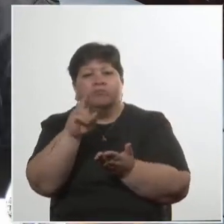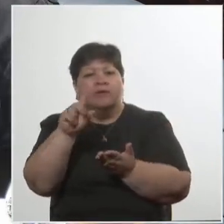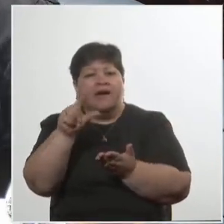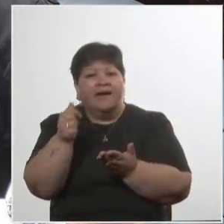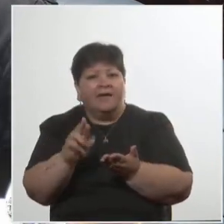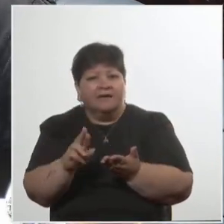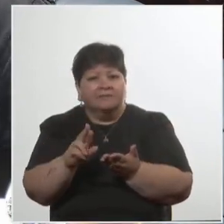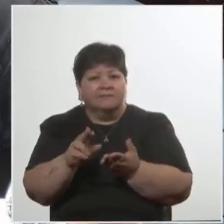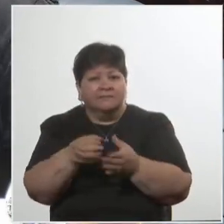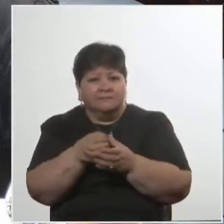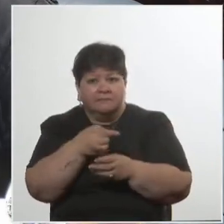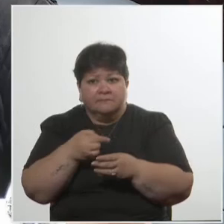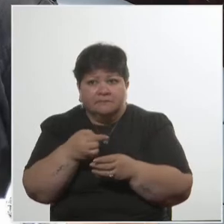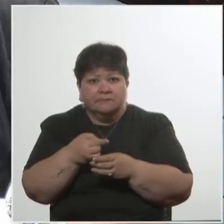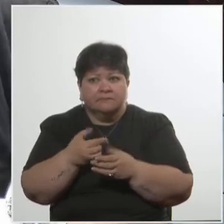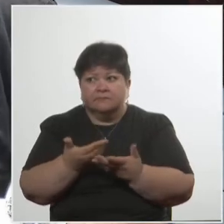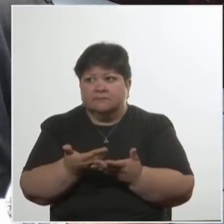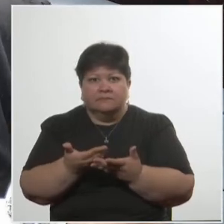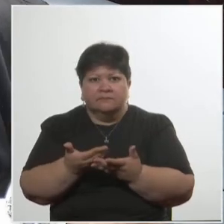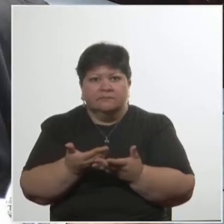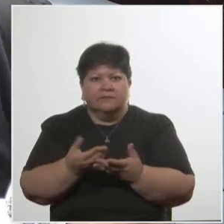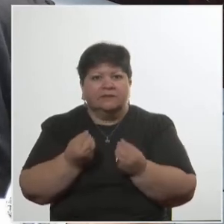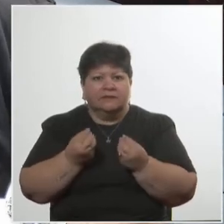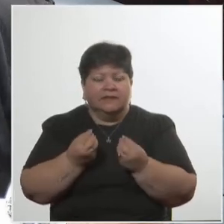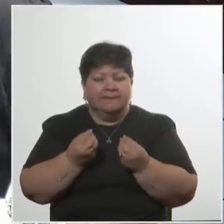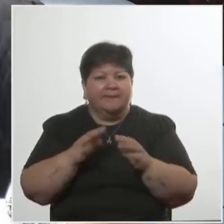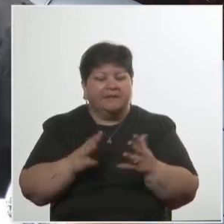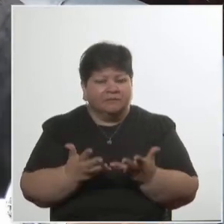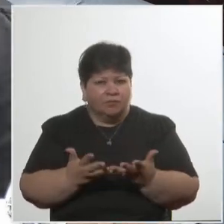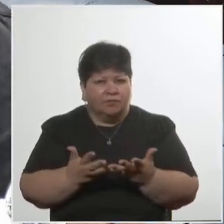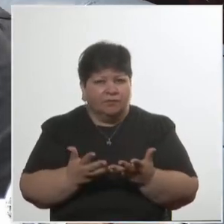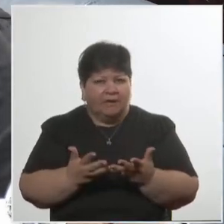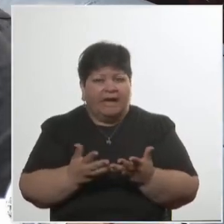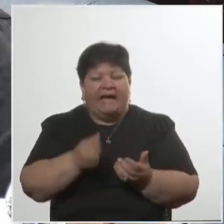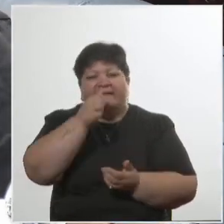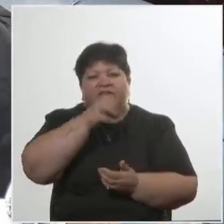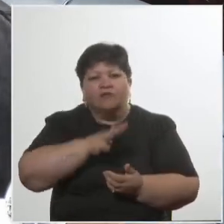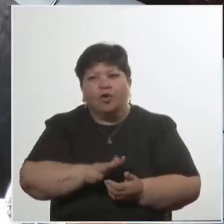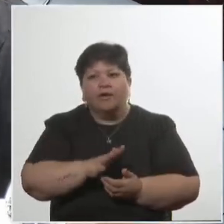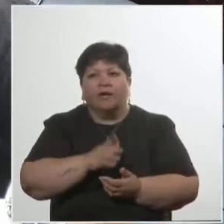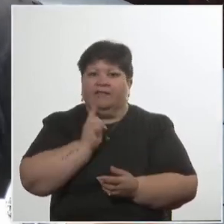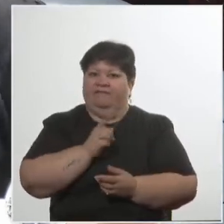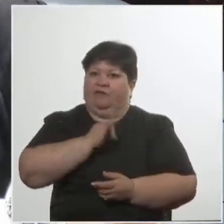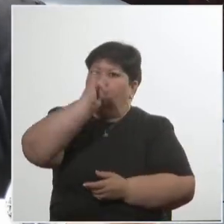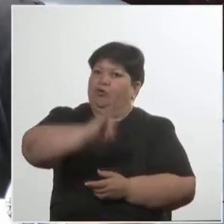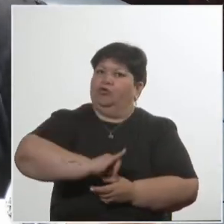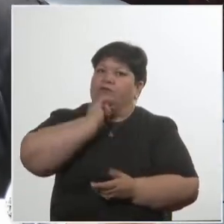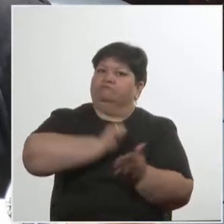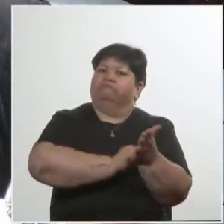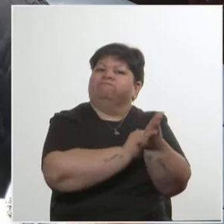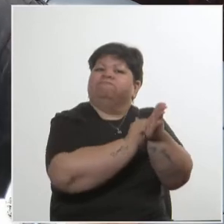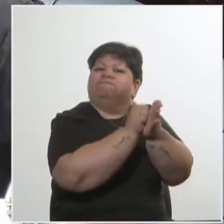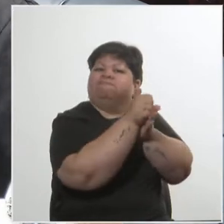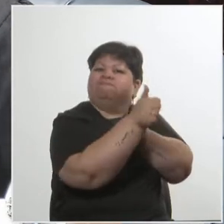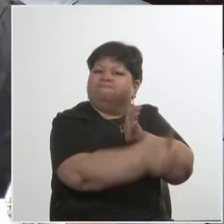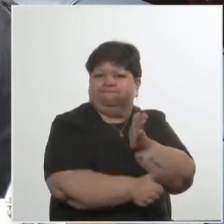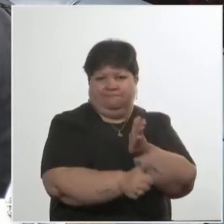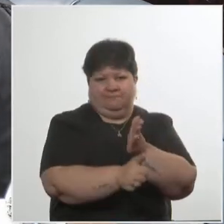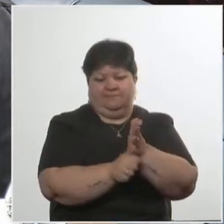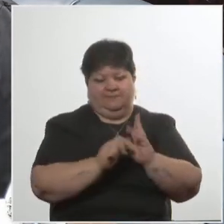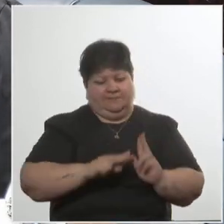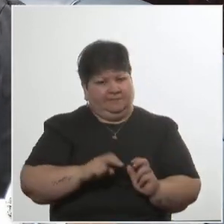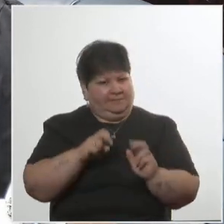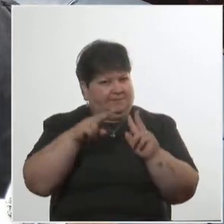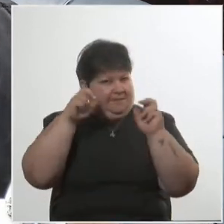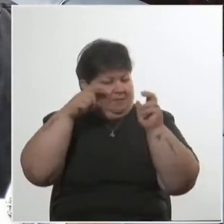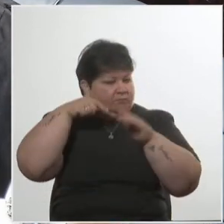en general hay una historia que sí que falta enriquecerse que tiene que contarse mucho más toda toda examinarse